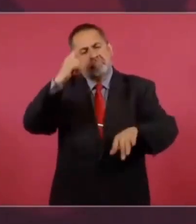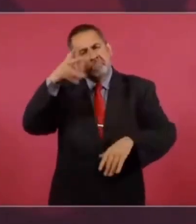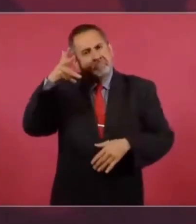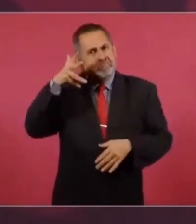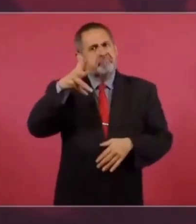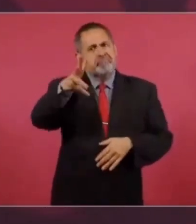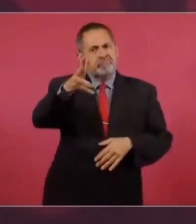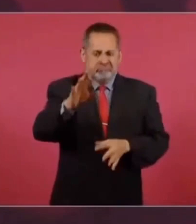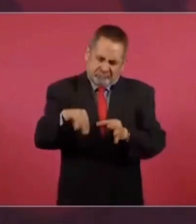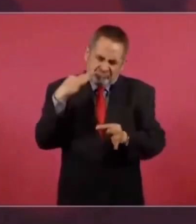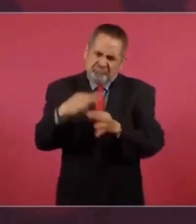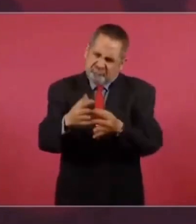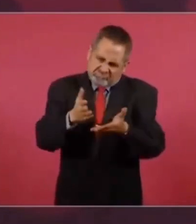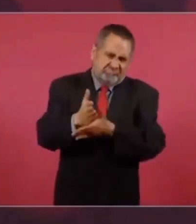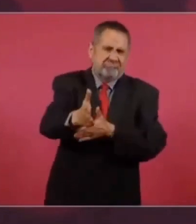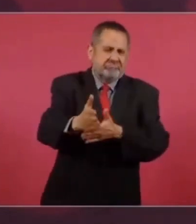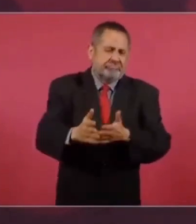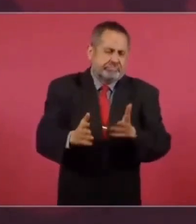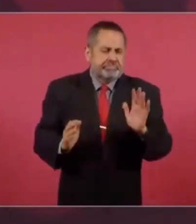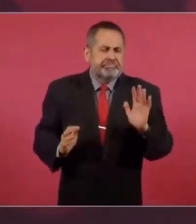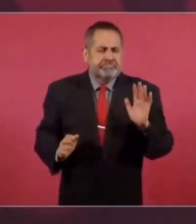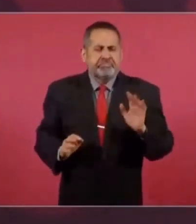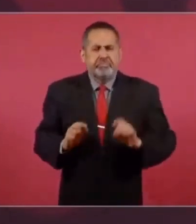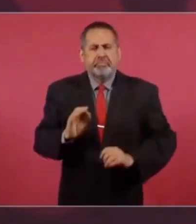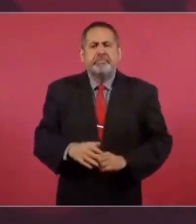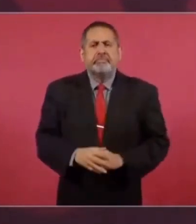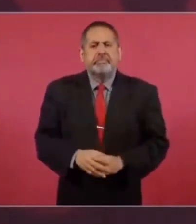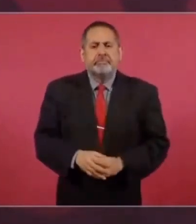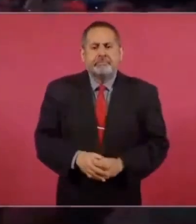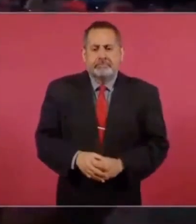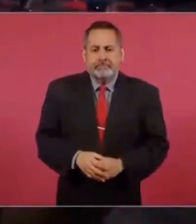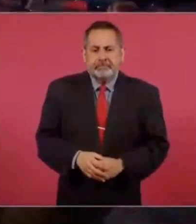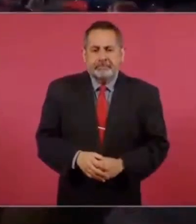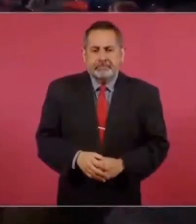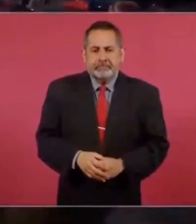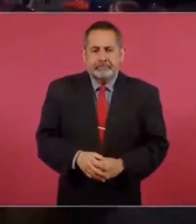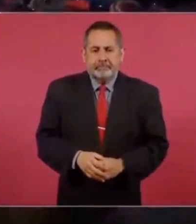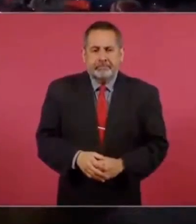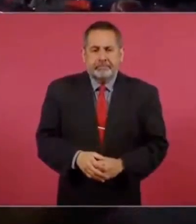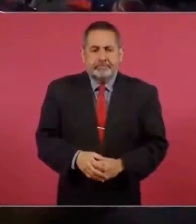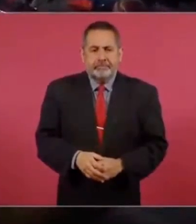En el caso de